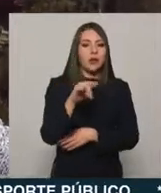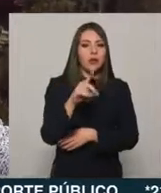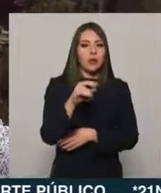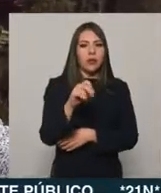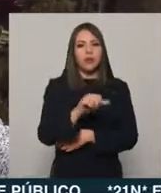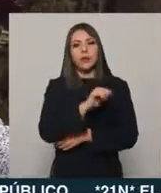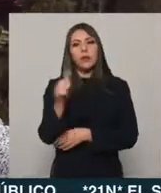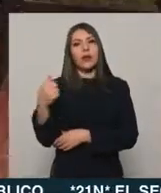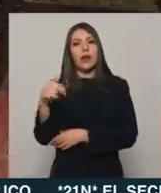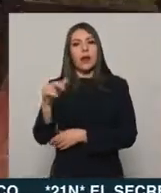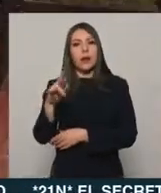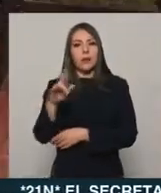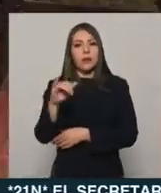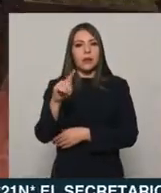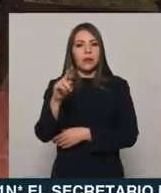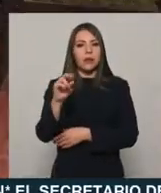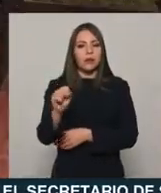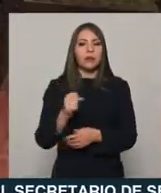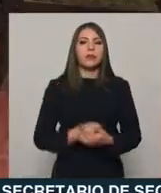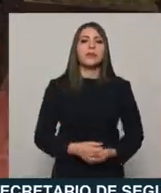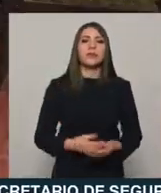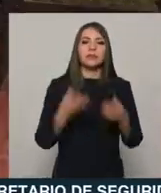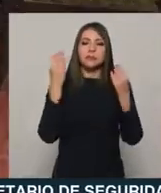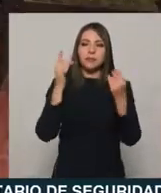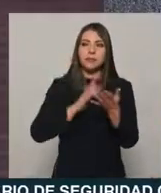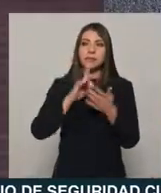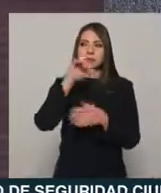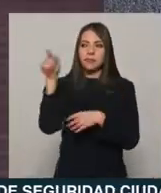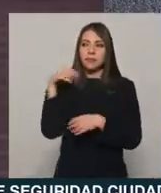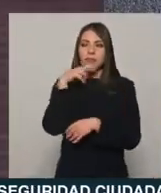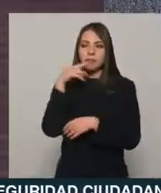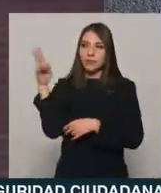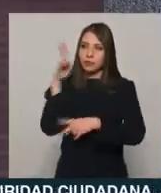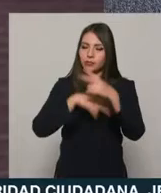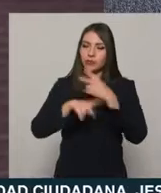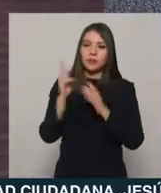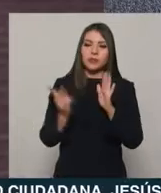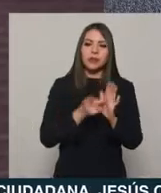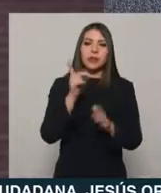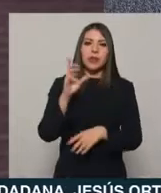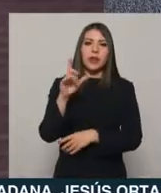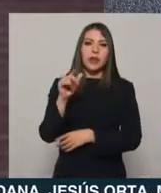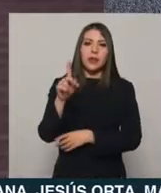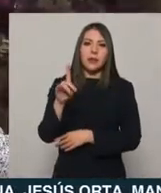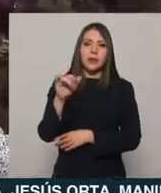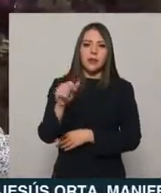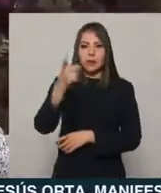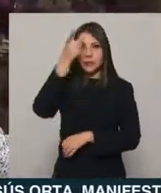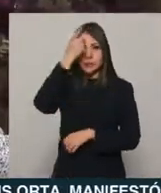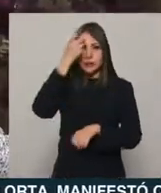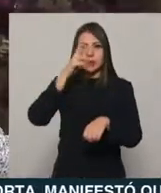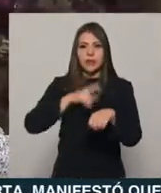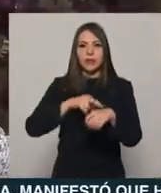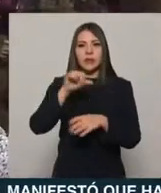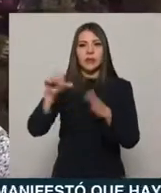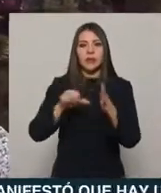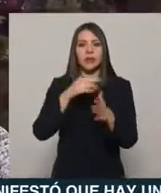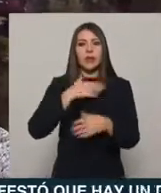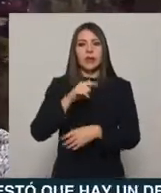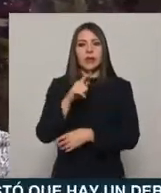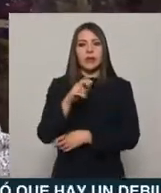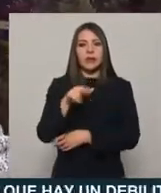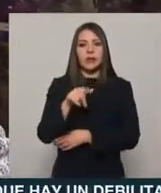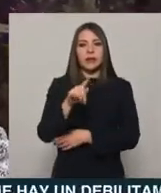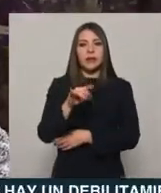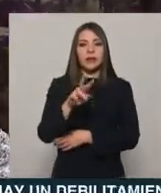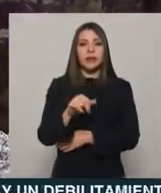por la ley orgánica. Bueno, pues le esperamos próximamente. Muchísimas gracias, doctora Claudia Campuzano, directora general del Centro de Justicia Alternativa en la